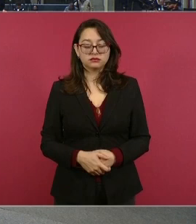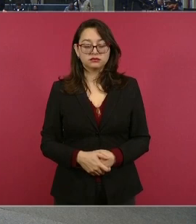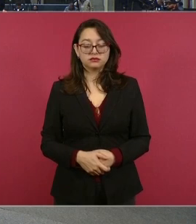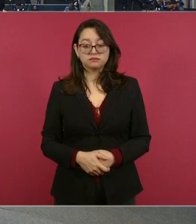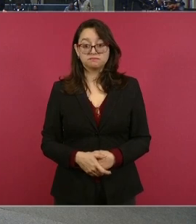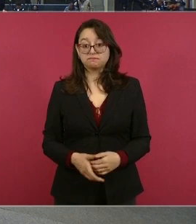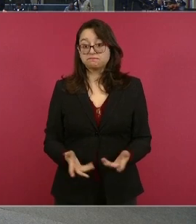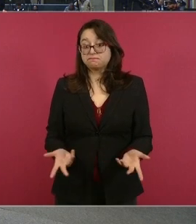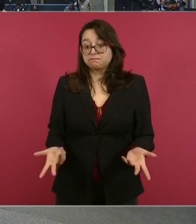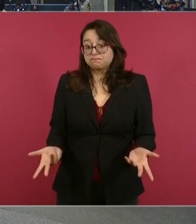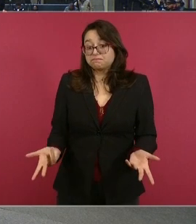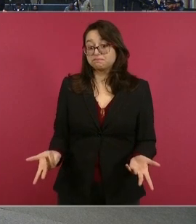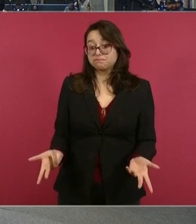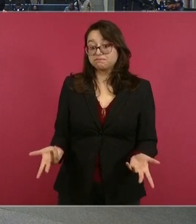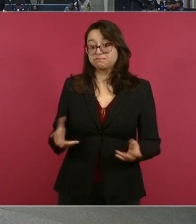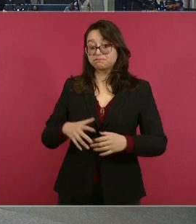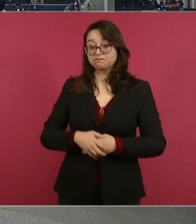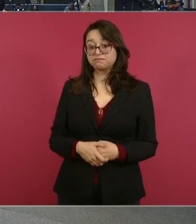Pues sí, pero